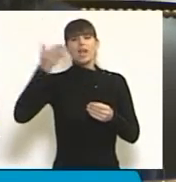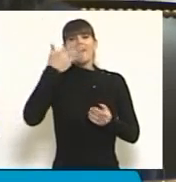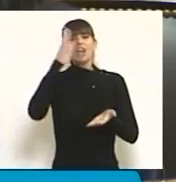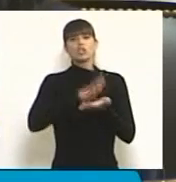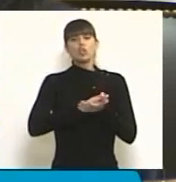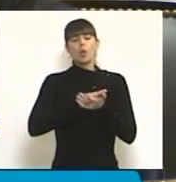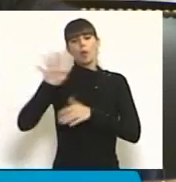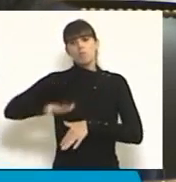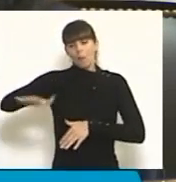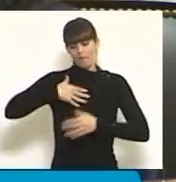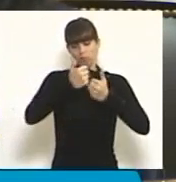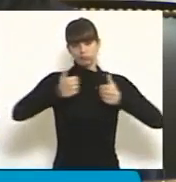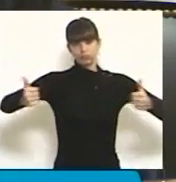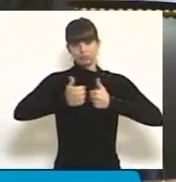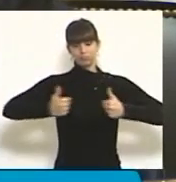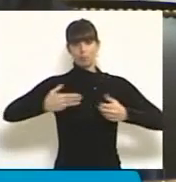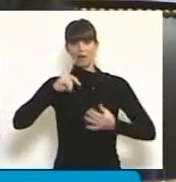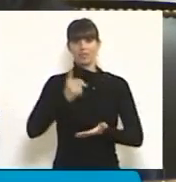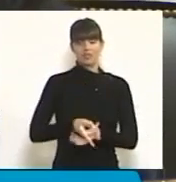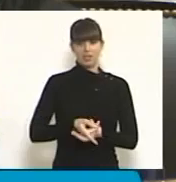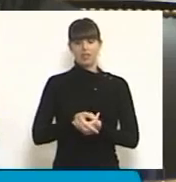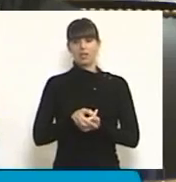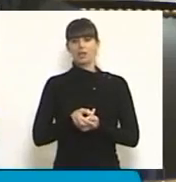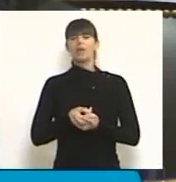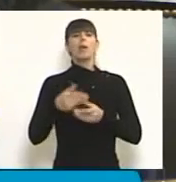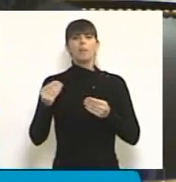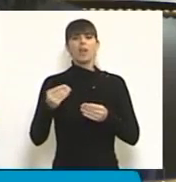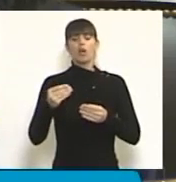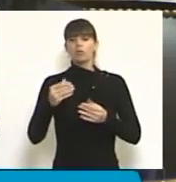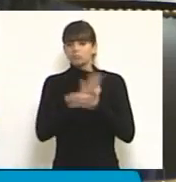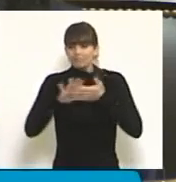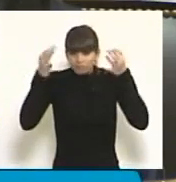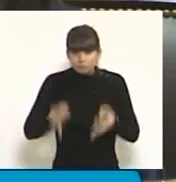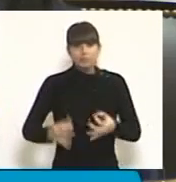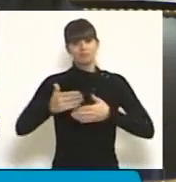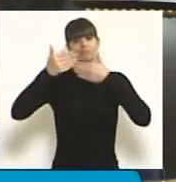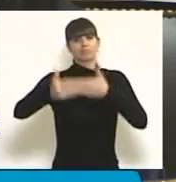jurados, pero siempre podemos decir, patea hacia adelante